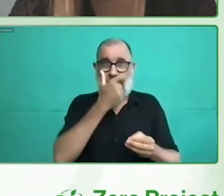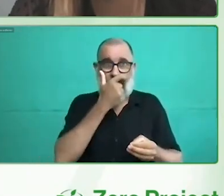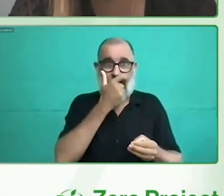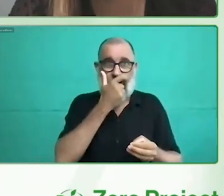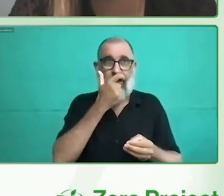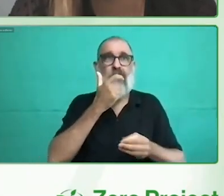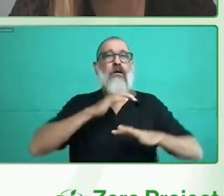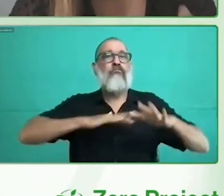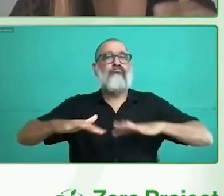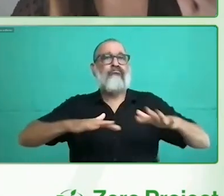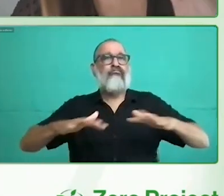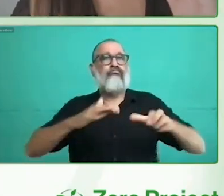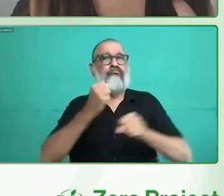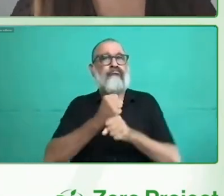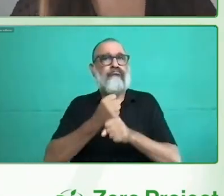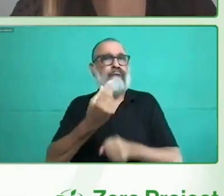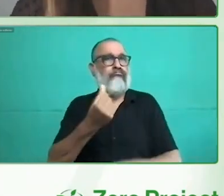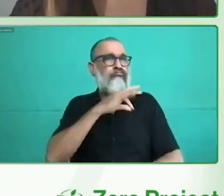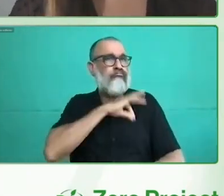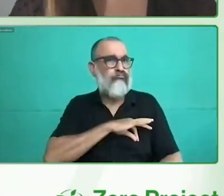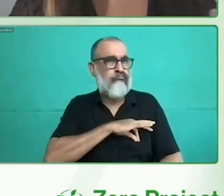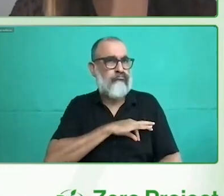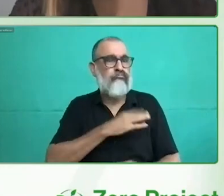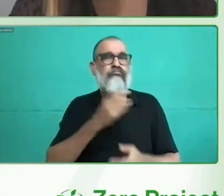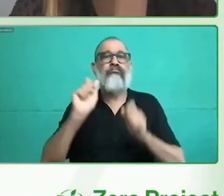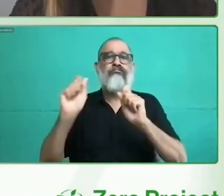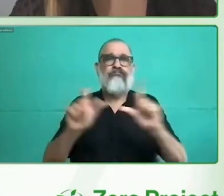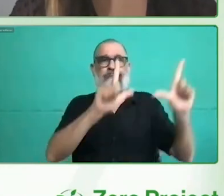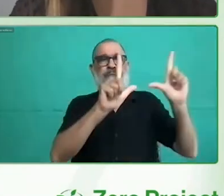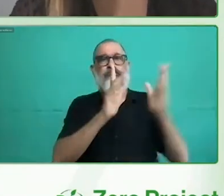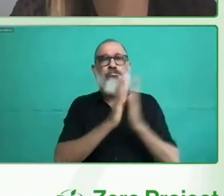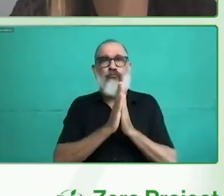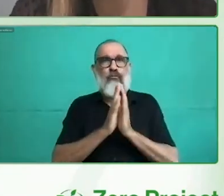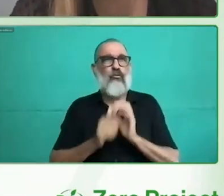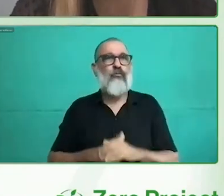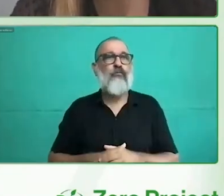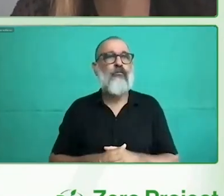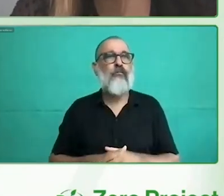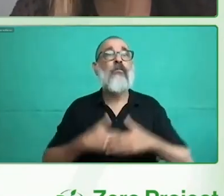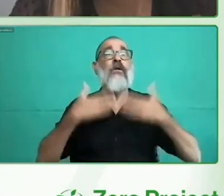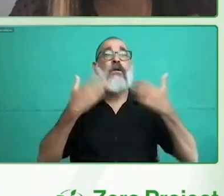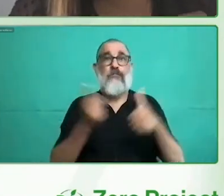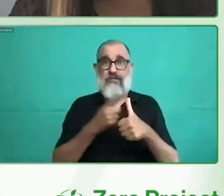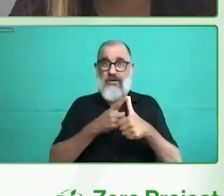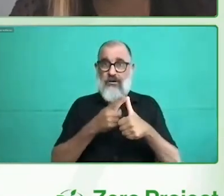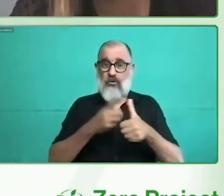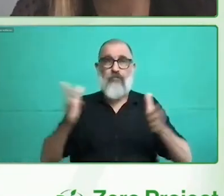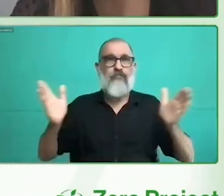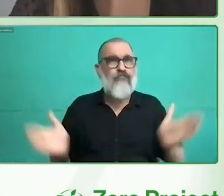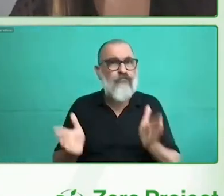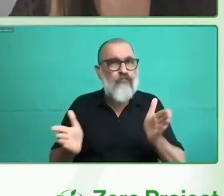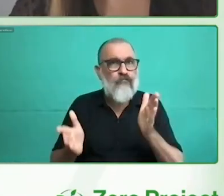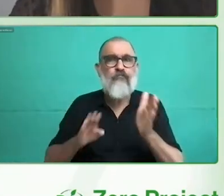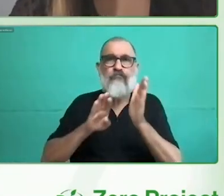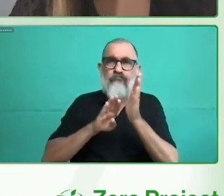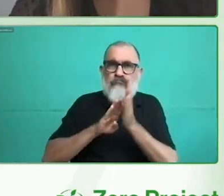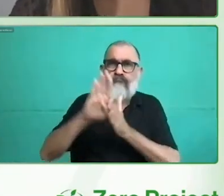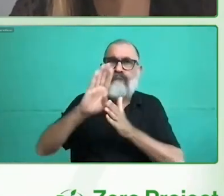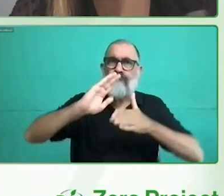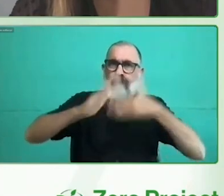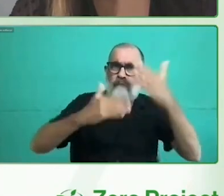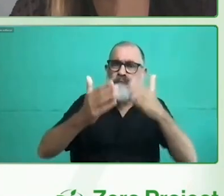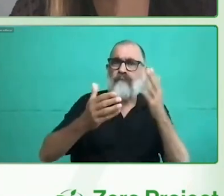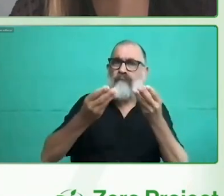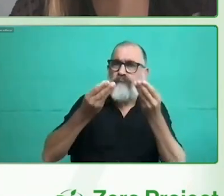lúdicas, ejercicios y con un enfoque psicológico, se trabajan habilidades como liderazgo,